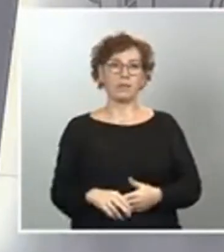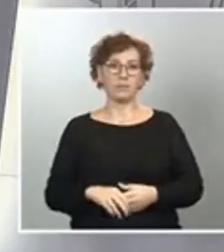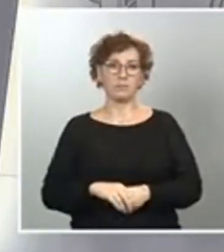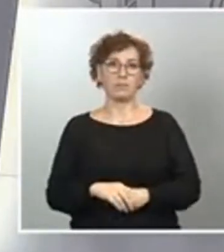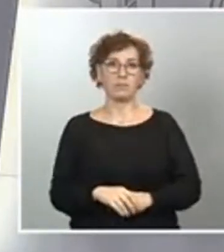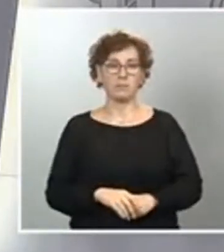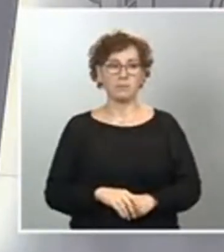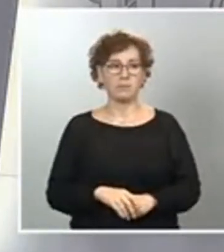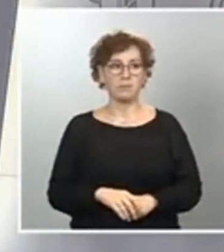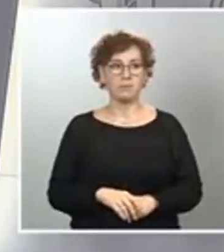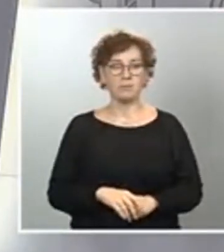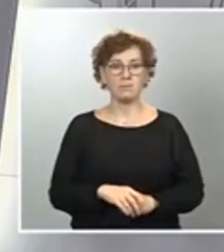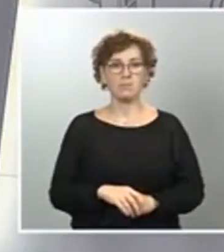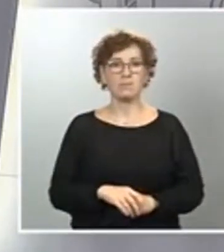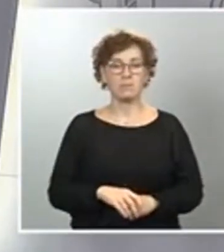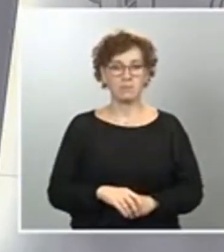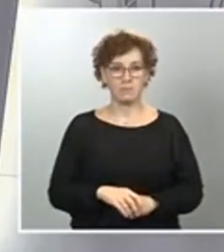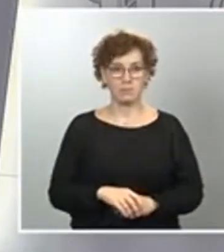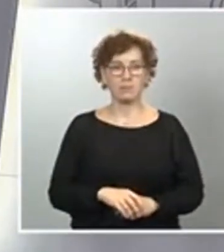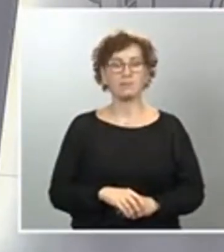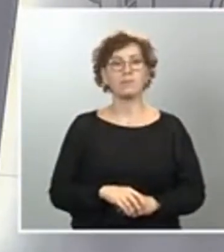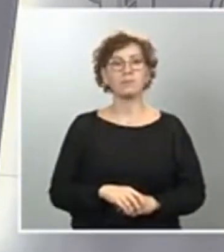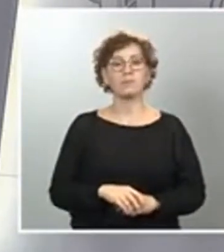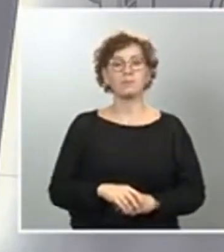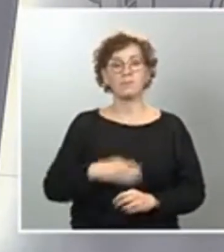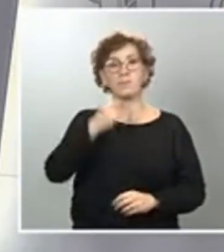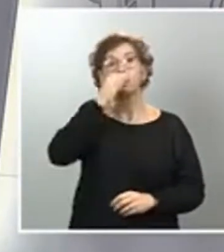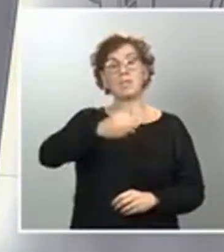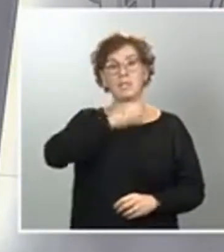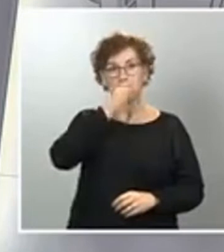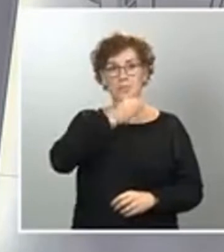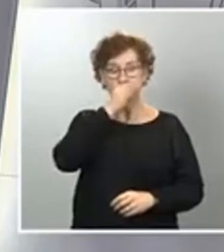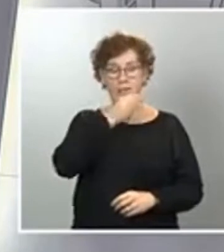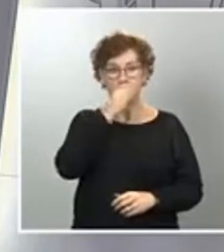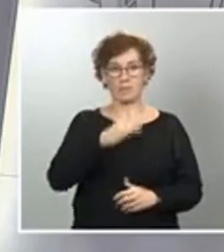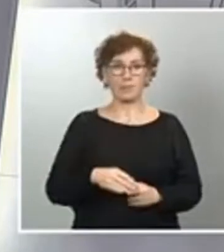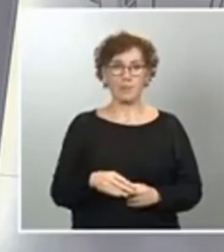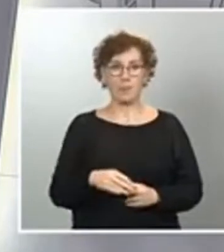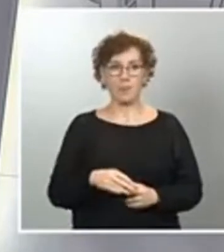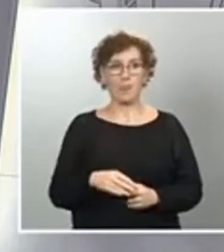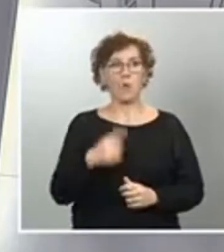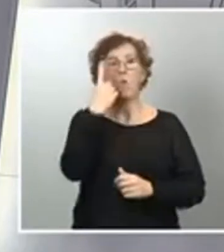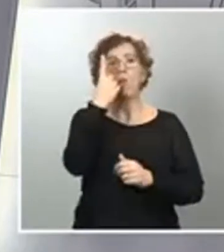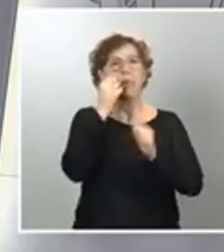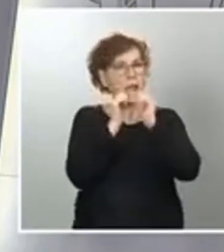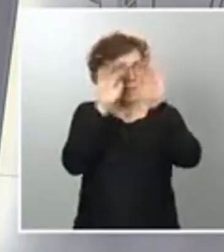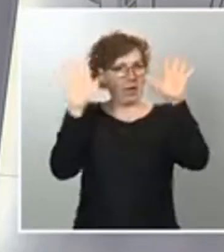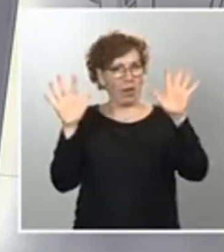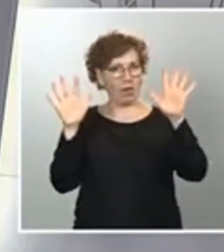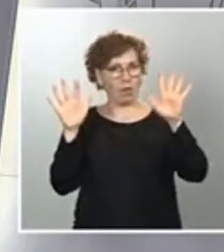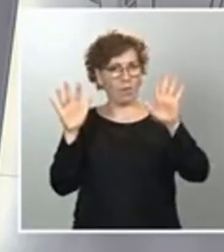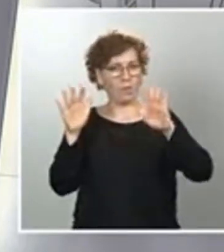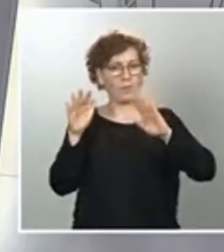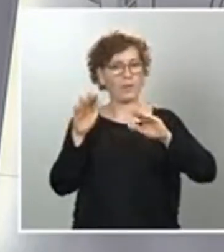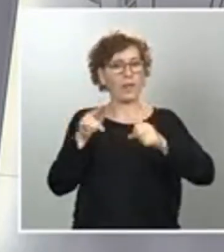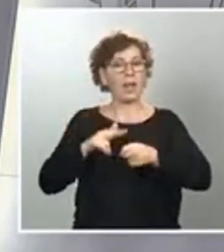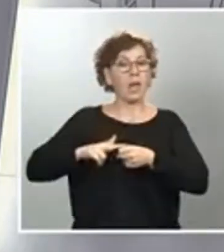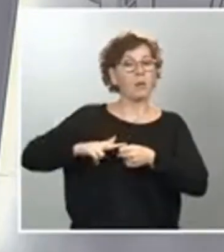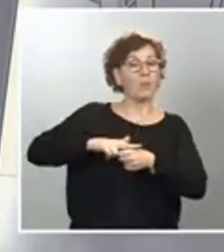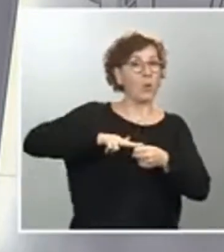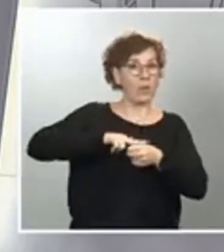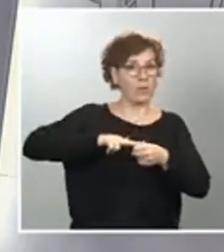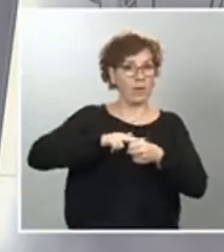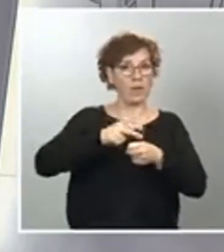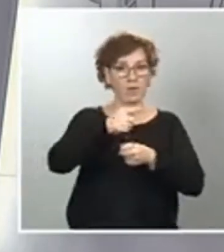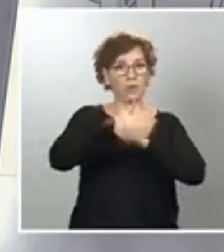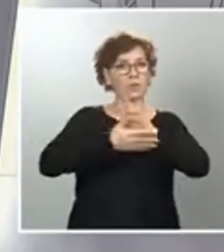Hola, buena tarde. Soy Mariona Ferrer y Fornells del diario Ara. Una aclaración, la limitación será por provincias o otras áreas